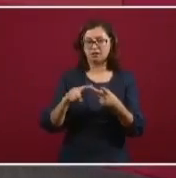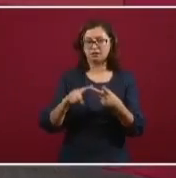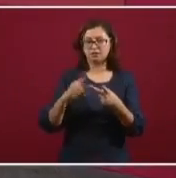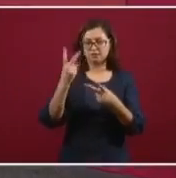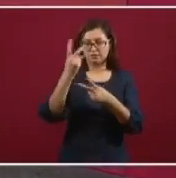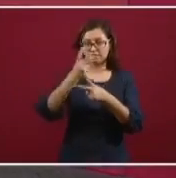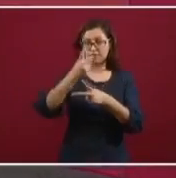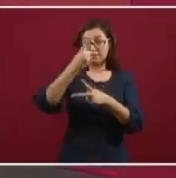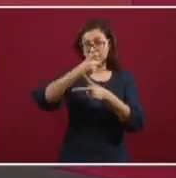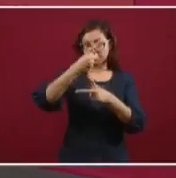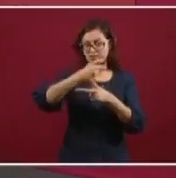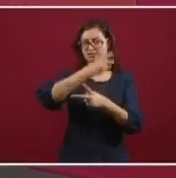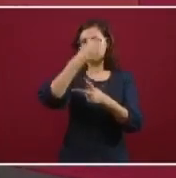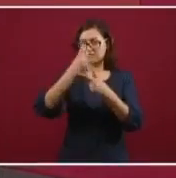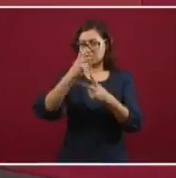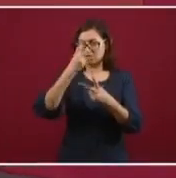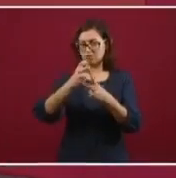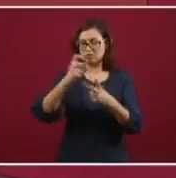la